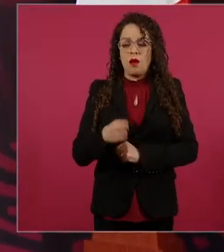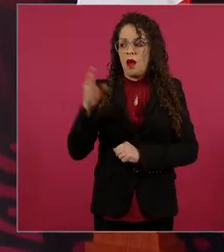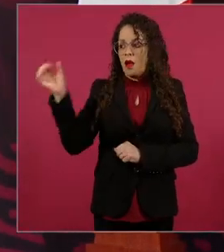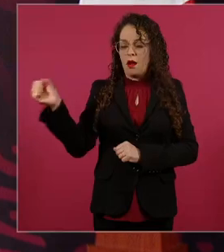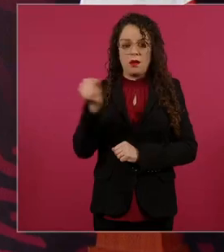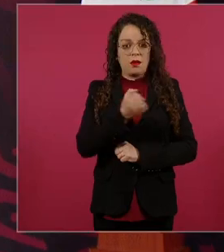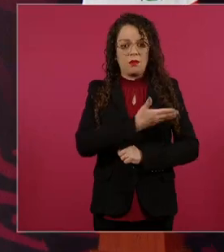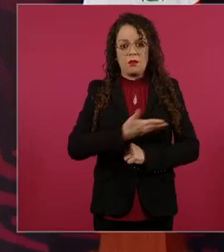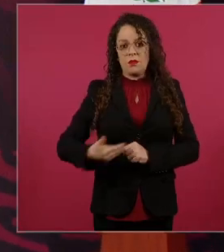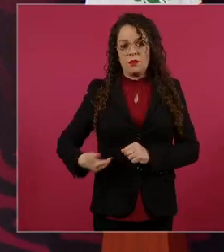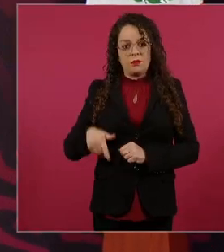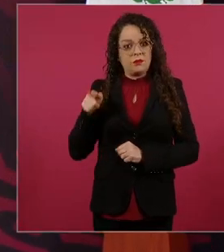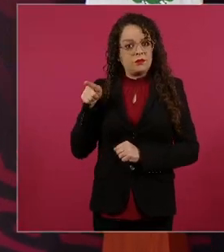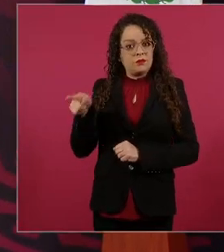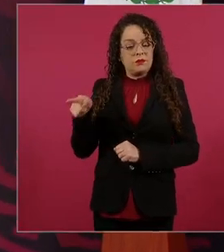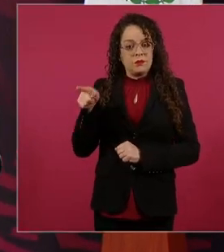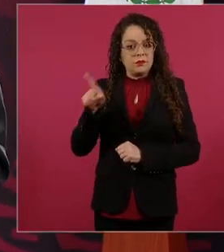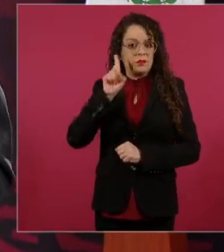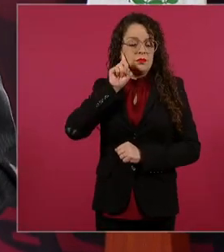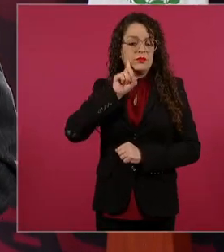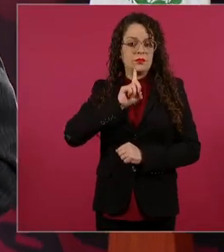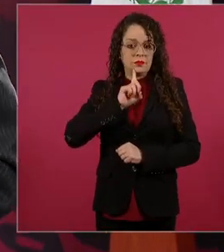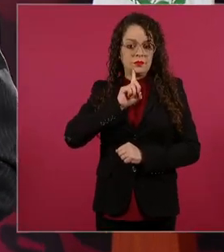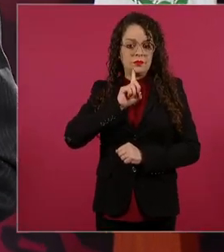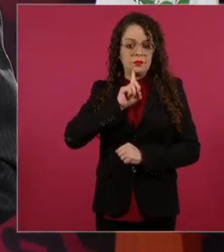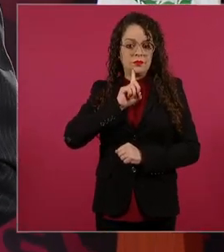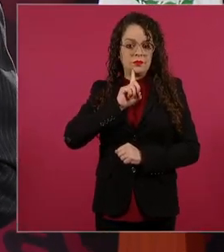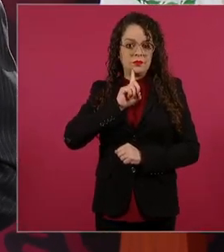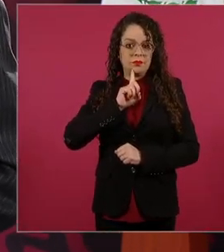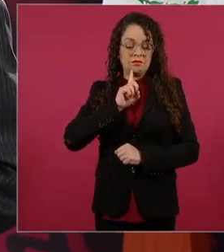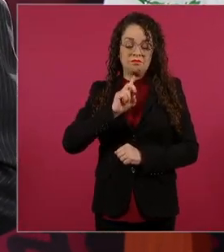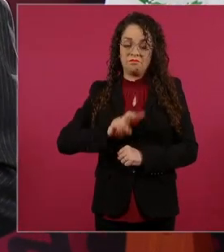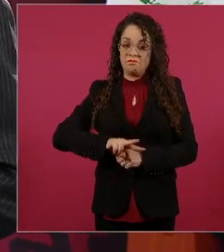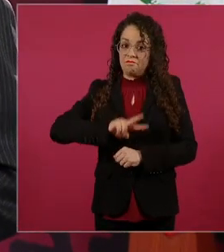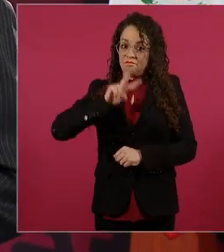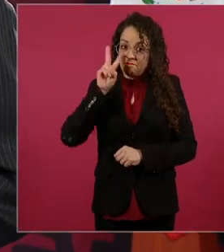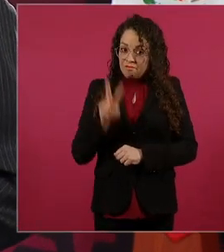Entonces yo Por eso Estoy muy contento